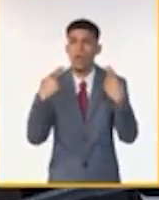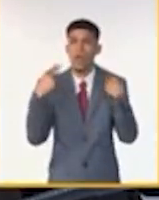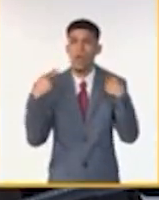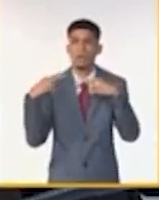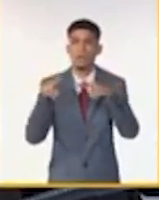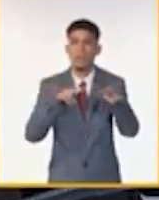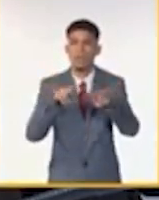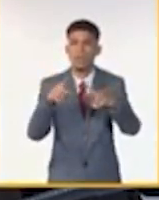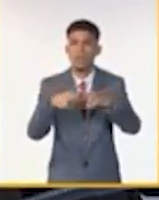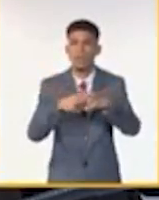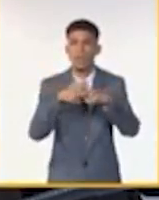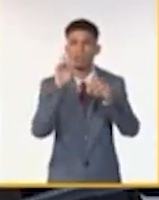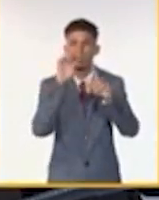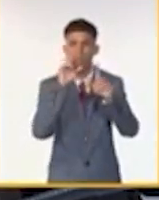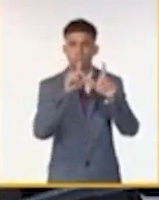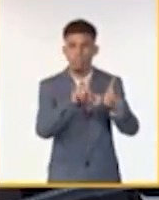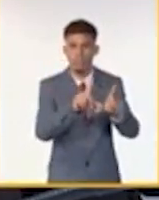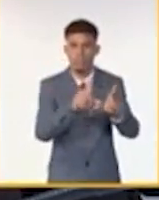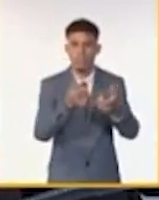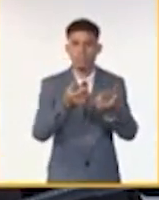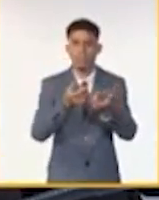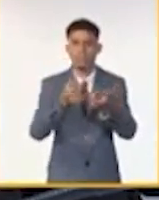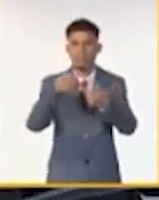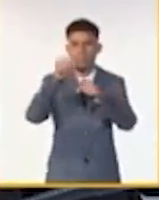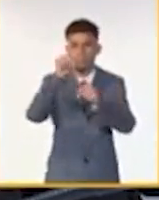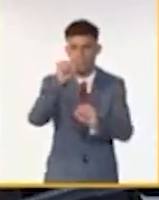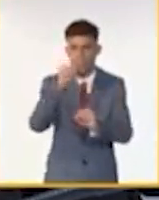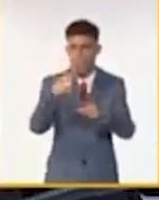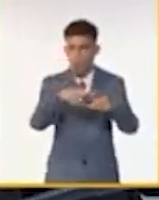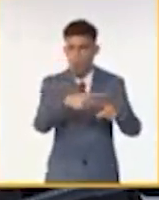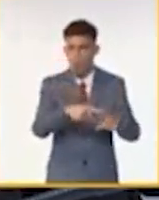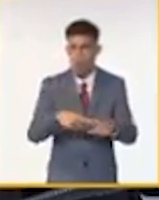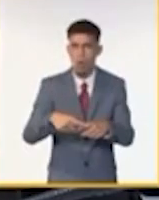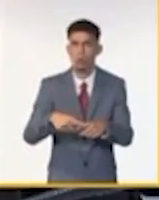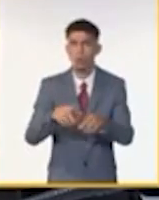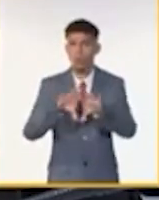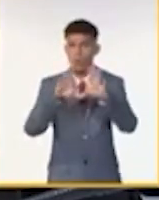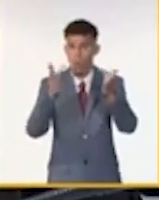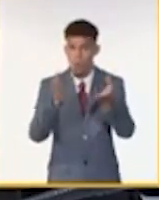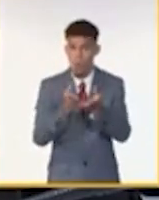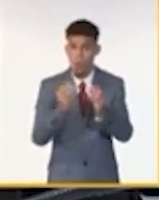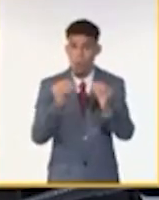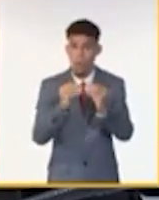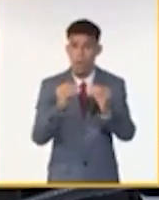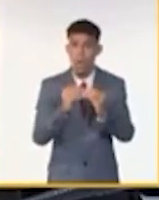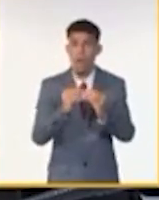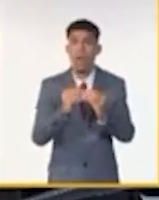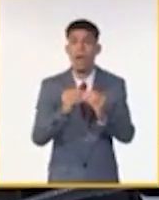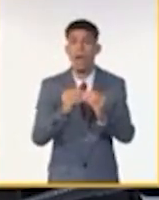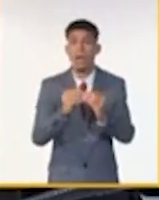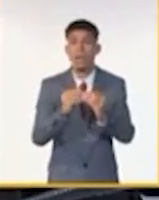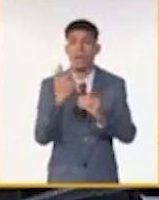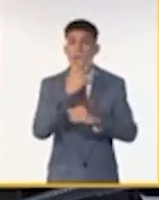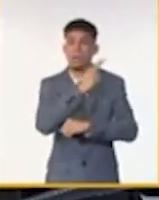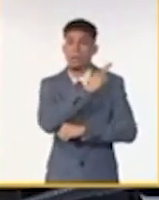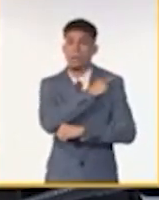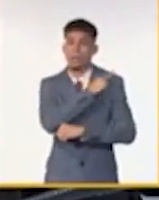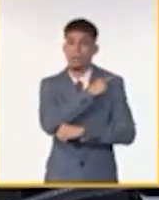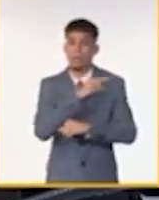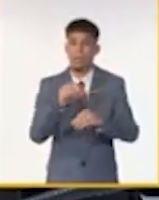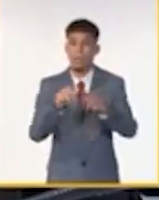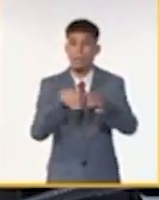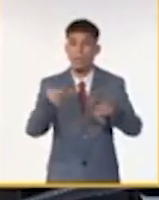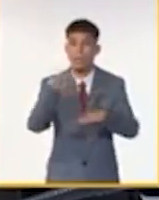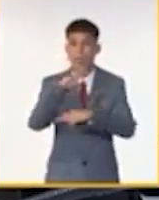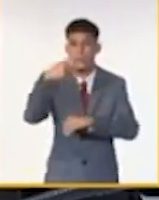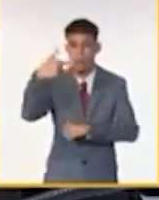títulos con otorgamiento de títulos con opción y demás en ese caso lo va a presentar el ministro de justicia y